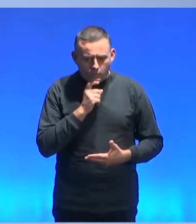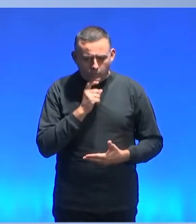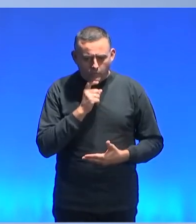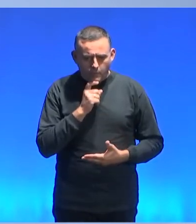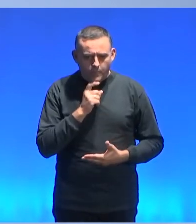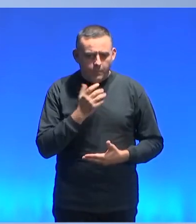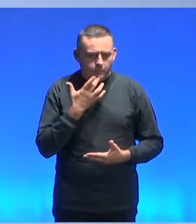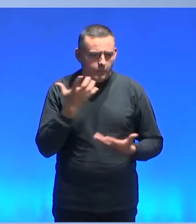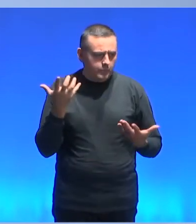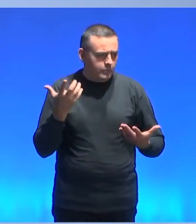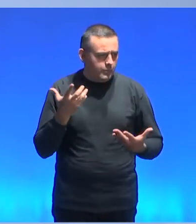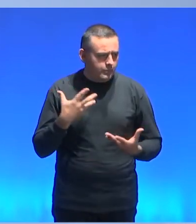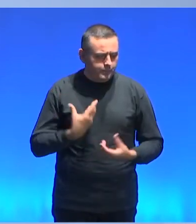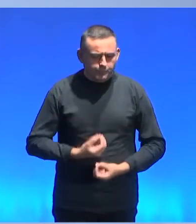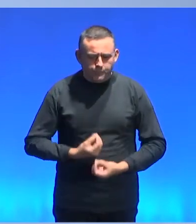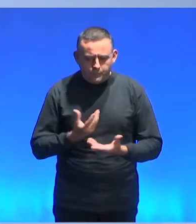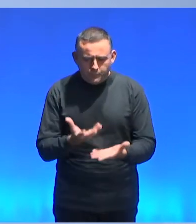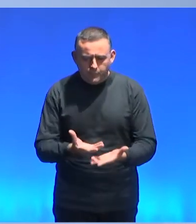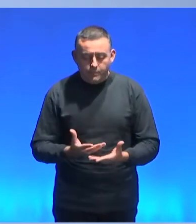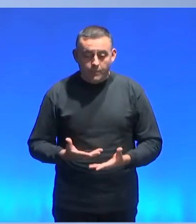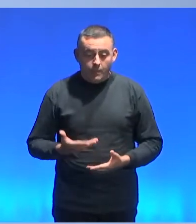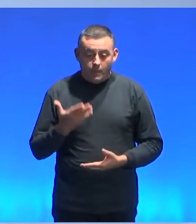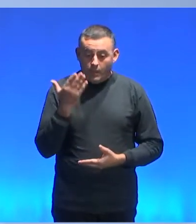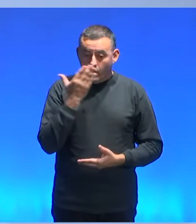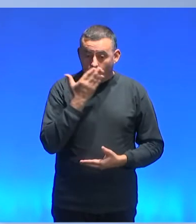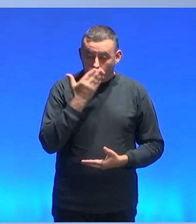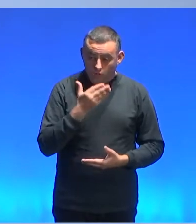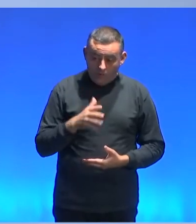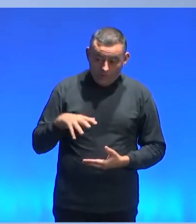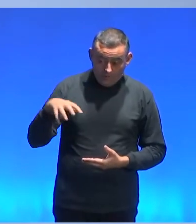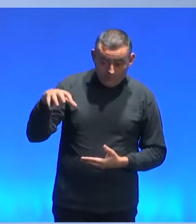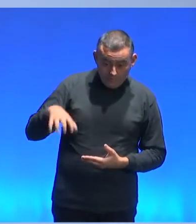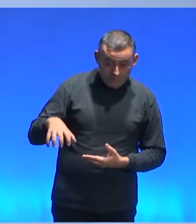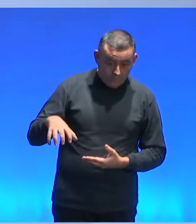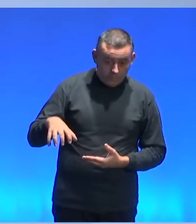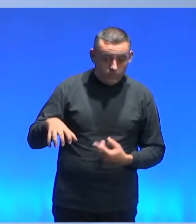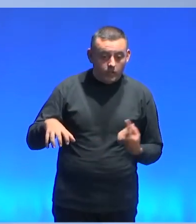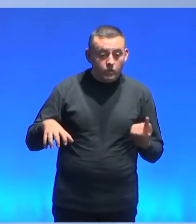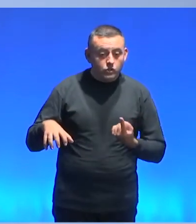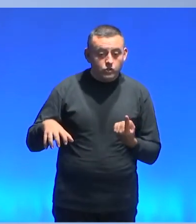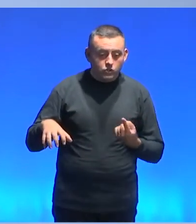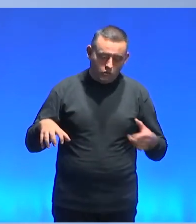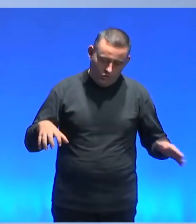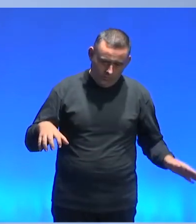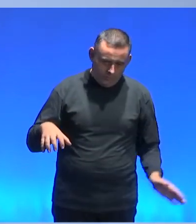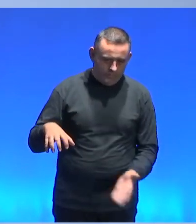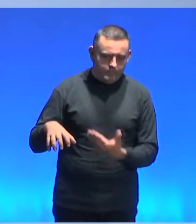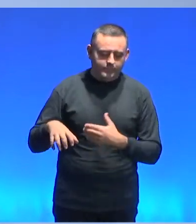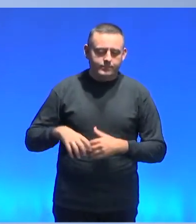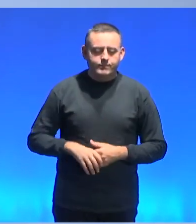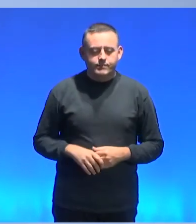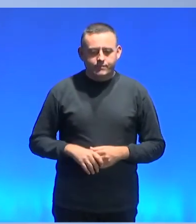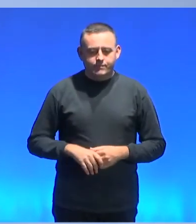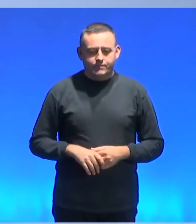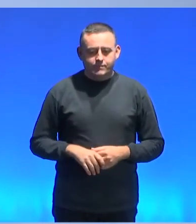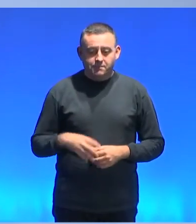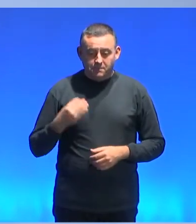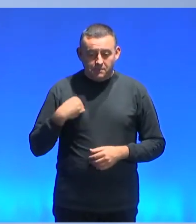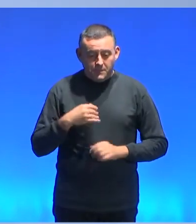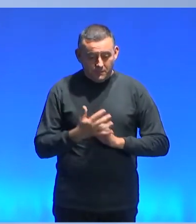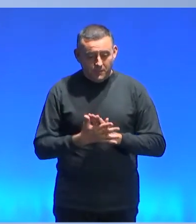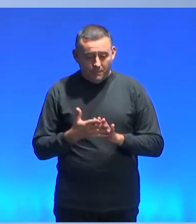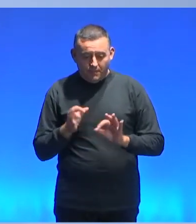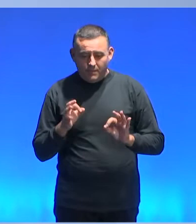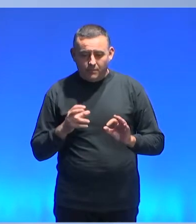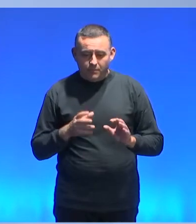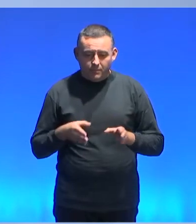solos. Hay que tener cuidado que todo lo que se llamó caminos escolares seguros, todo esto,